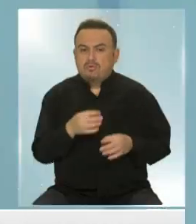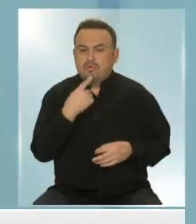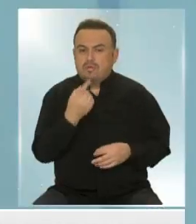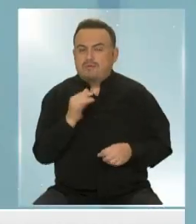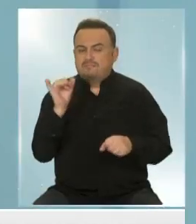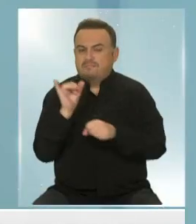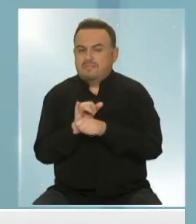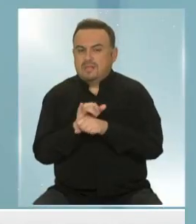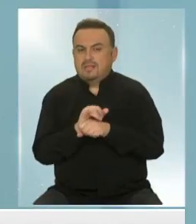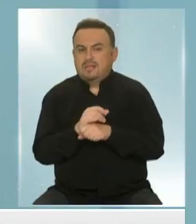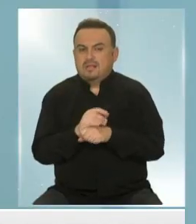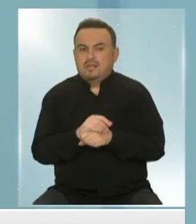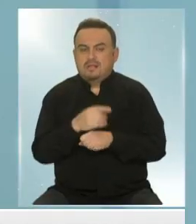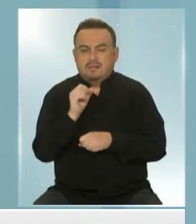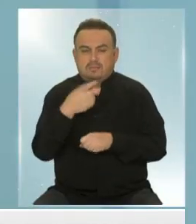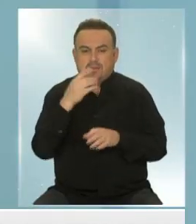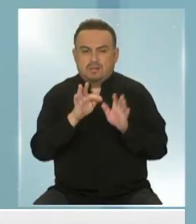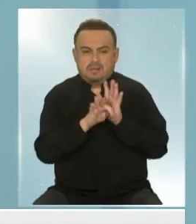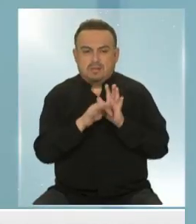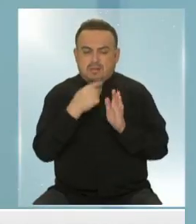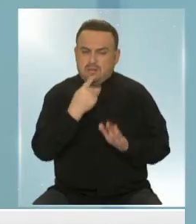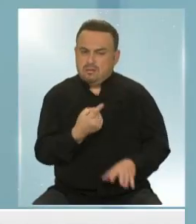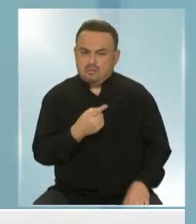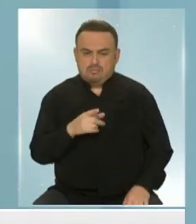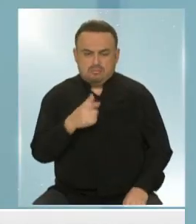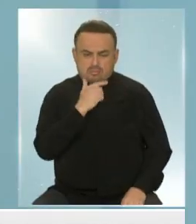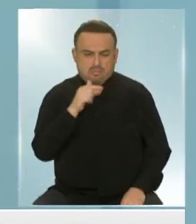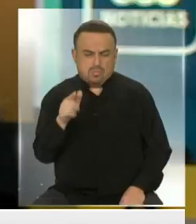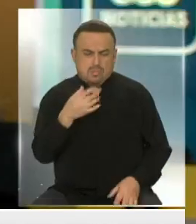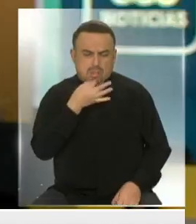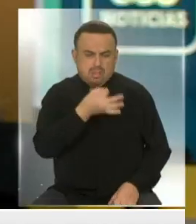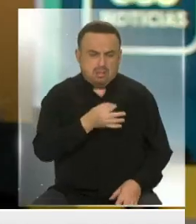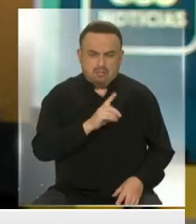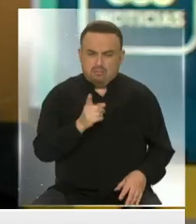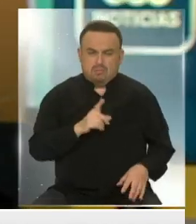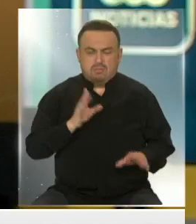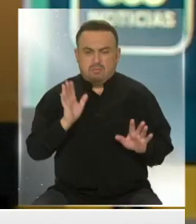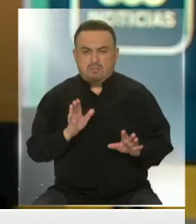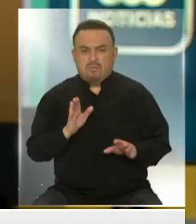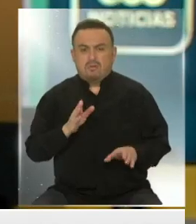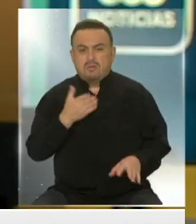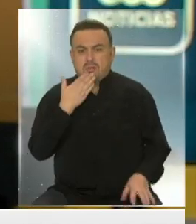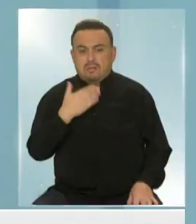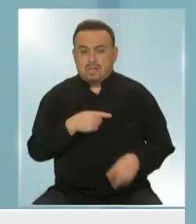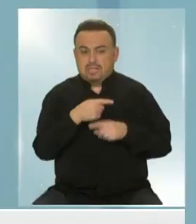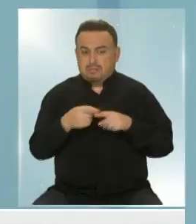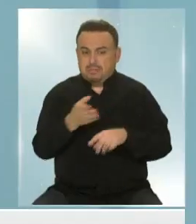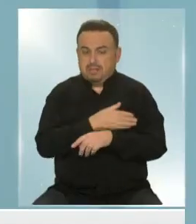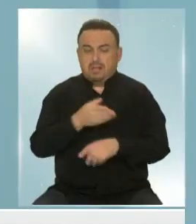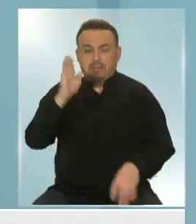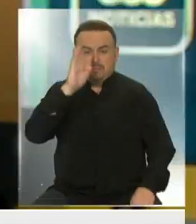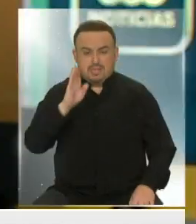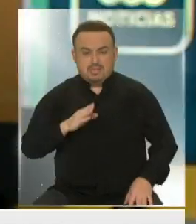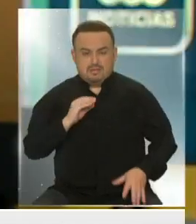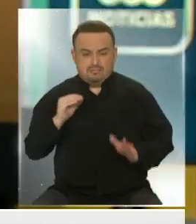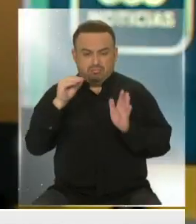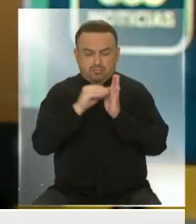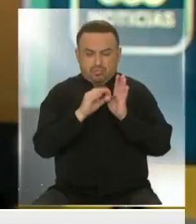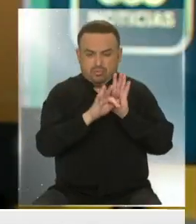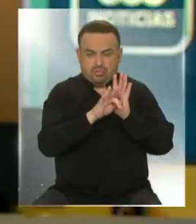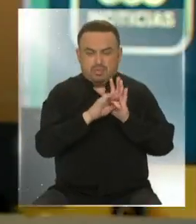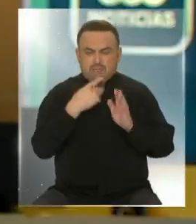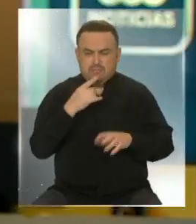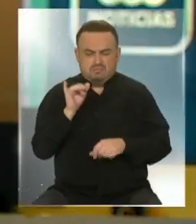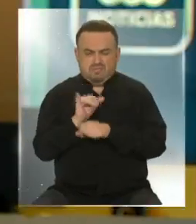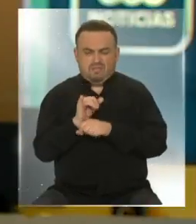primera vez que twitter sale justamente a ponerlo en duda lo habíamos visto si contra difusión a la semana pasada exactamente vamos con